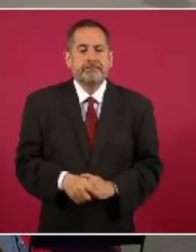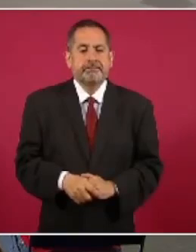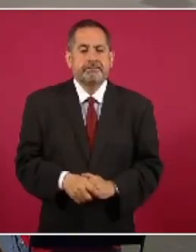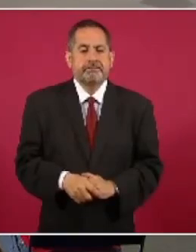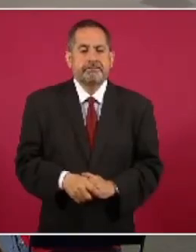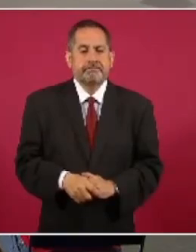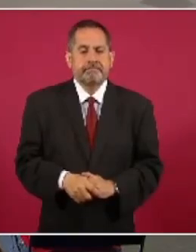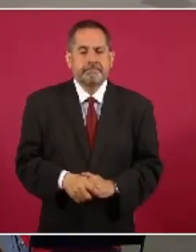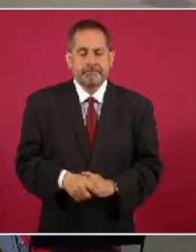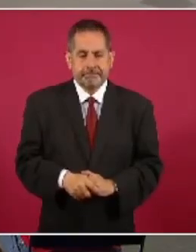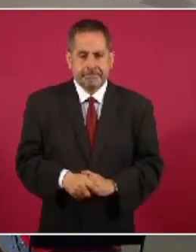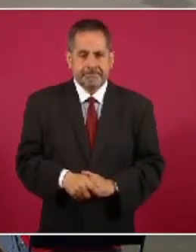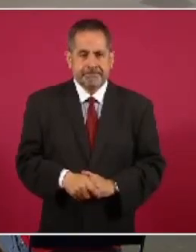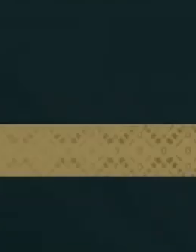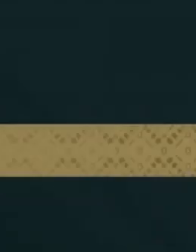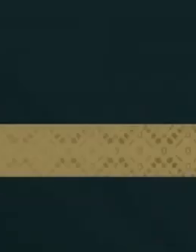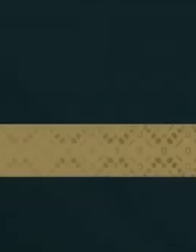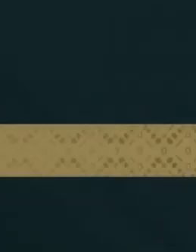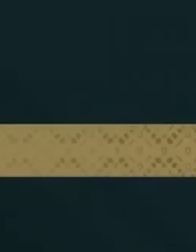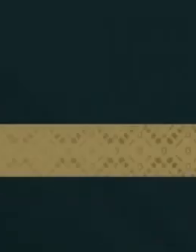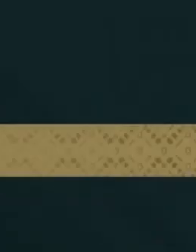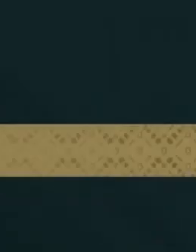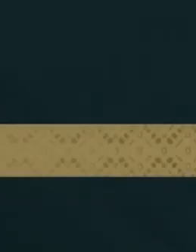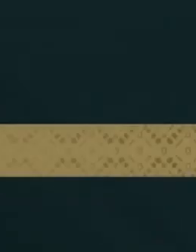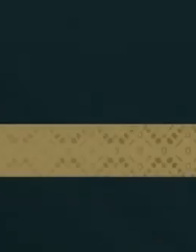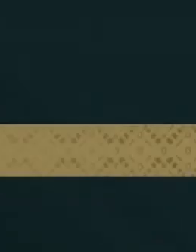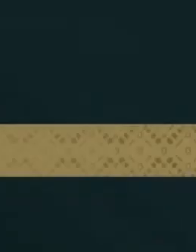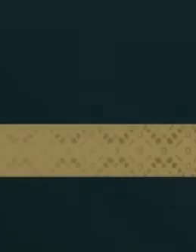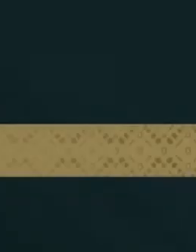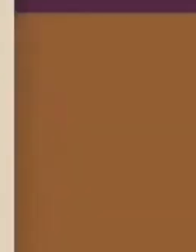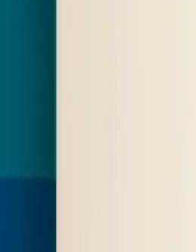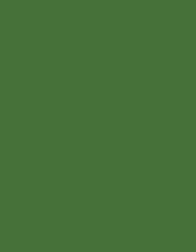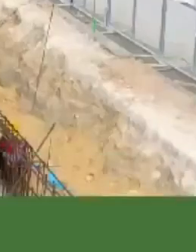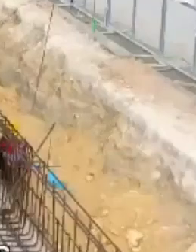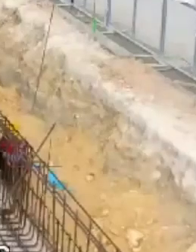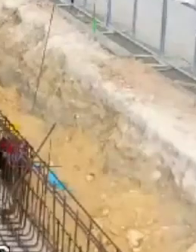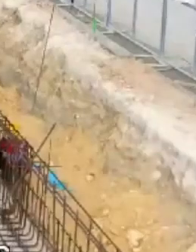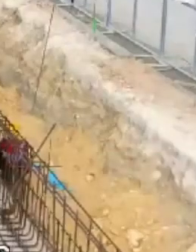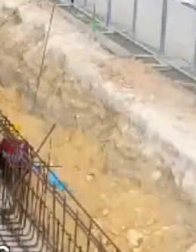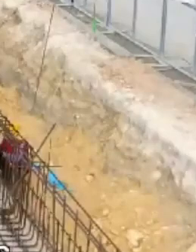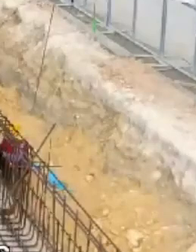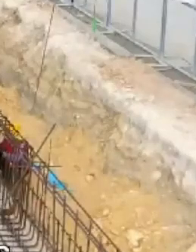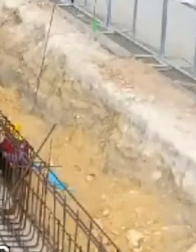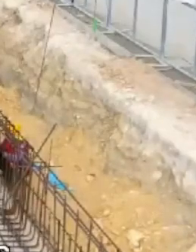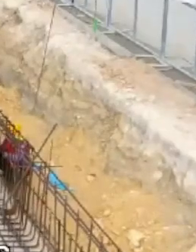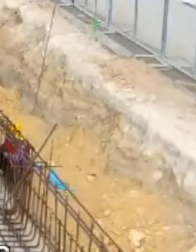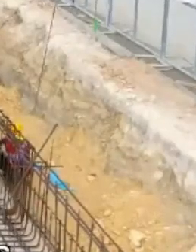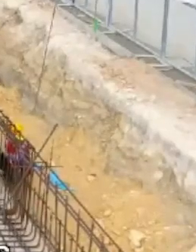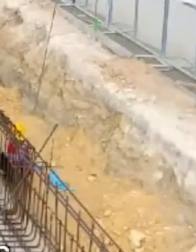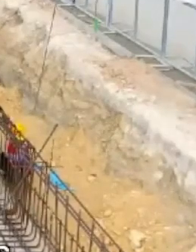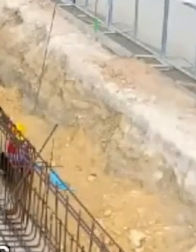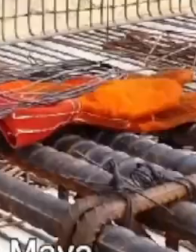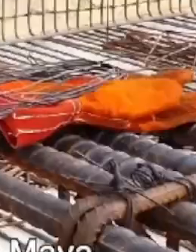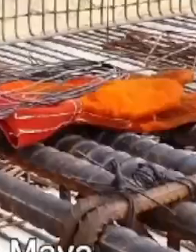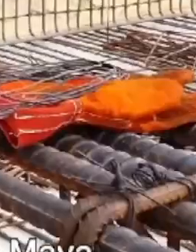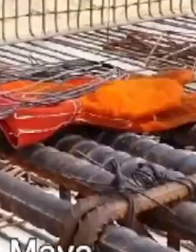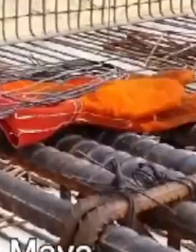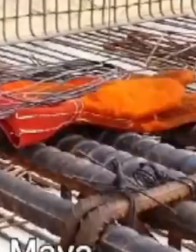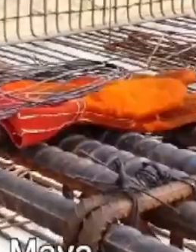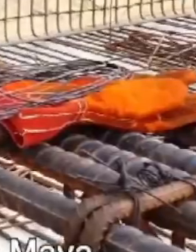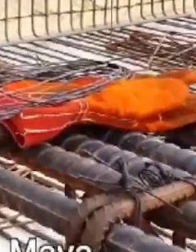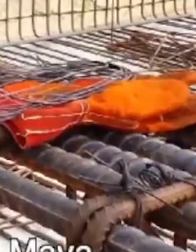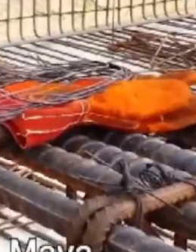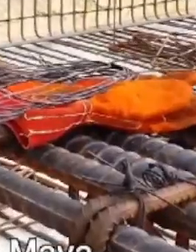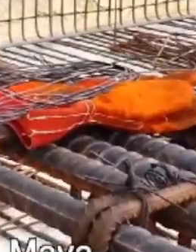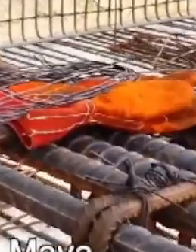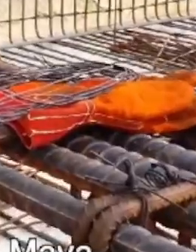Maya. Reporte de avances, 12 de septiembre de 2022. En el tramo 1, continúan los trabajos para la cimentación